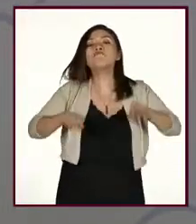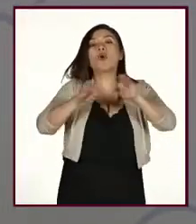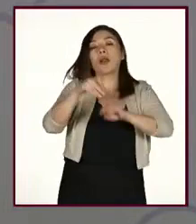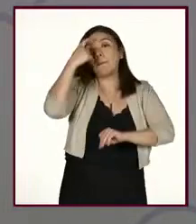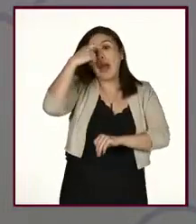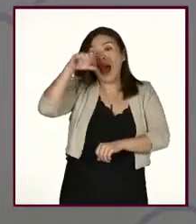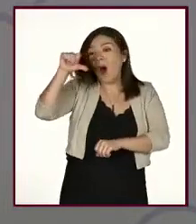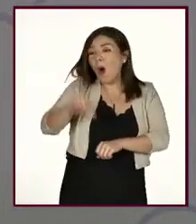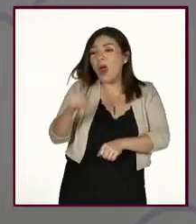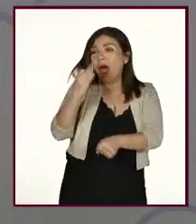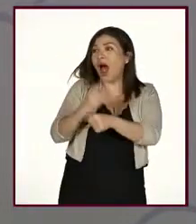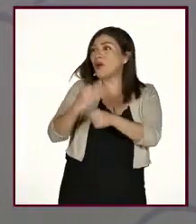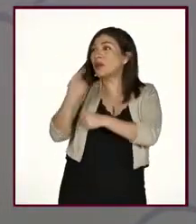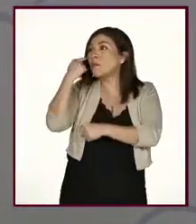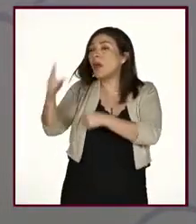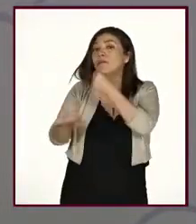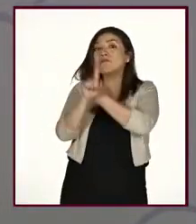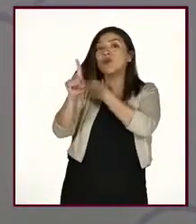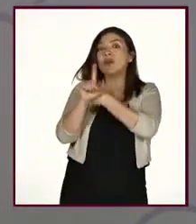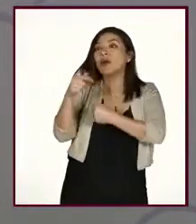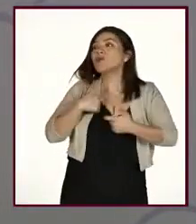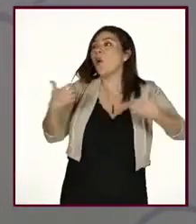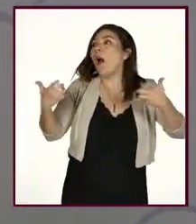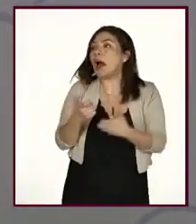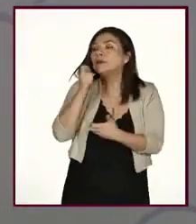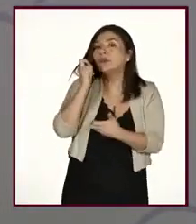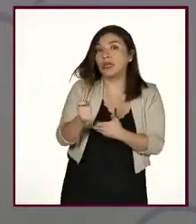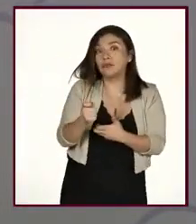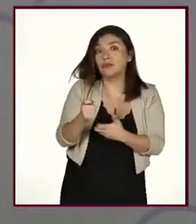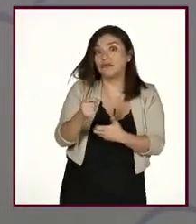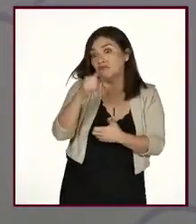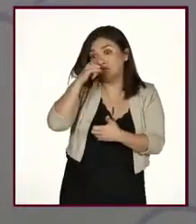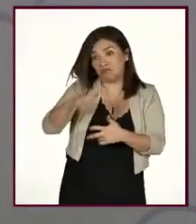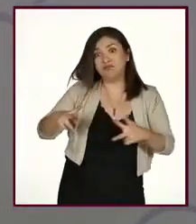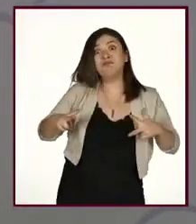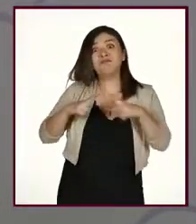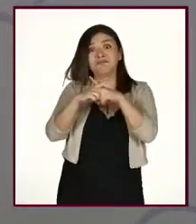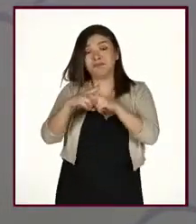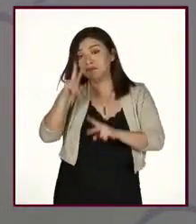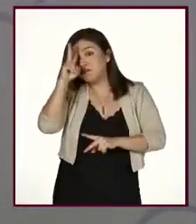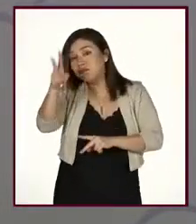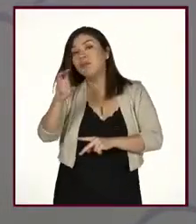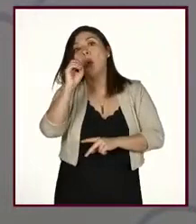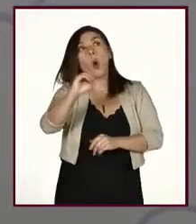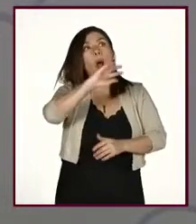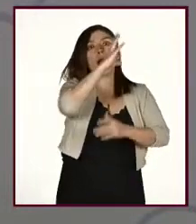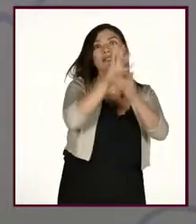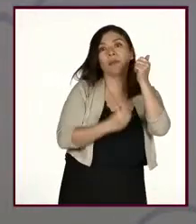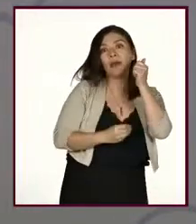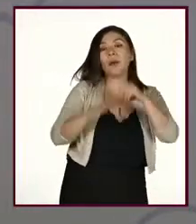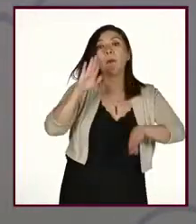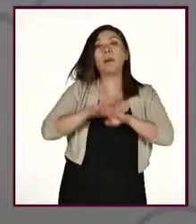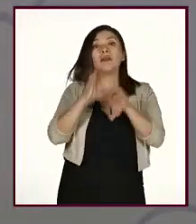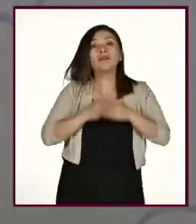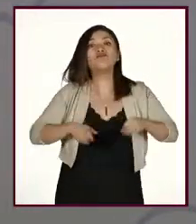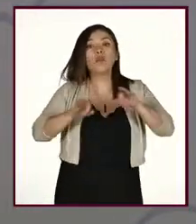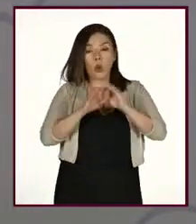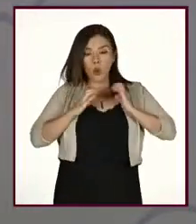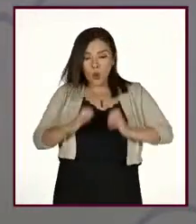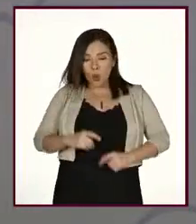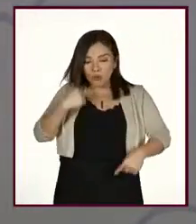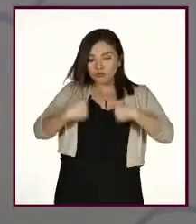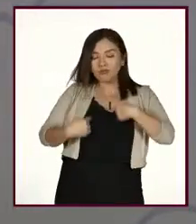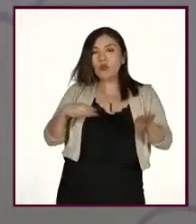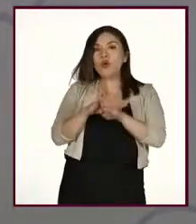esos momentos de estrés, en ese momento de lucha, de huida. Entonces le empieza a dar prioridad a ciertas funciones del cuerpo. ¿Cuáles sean